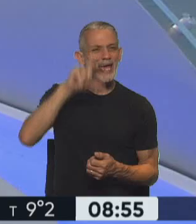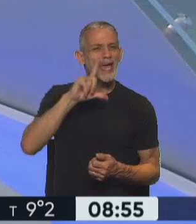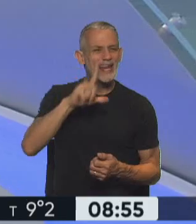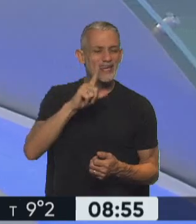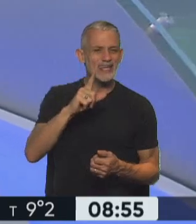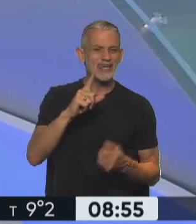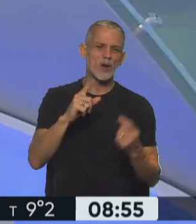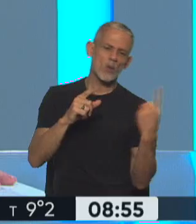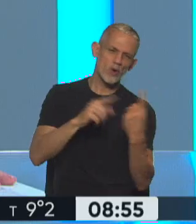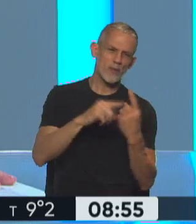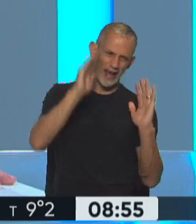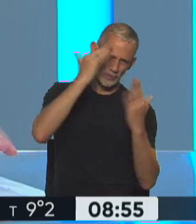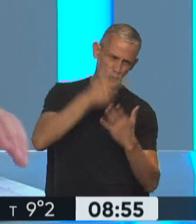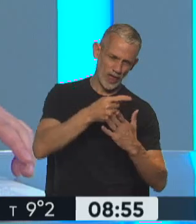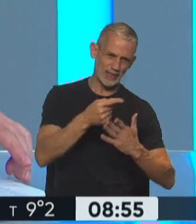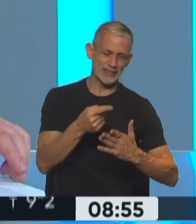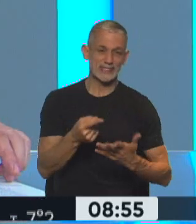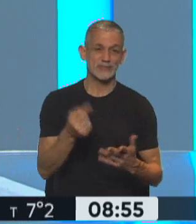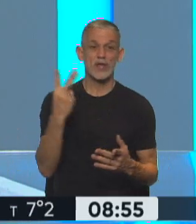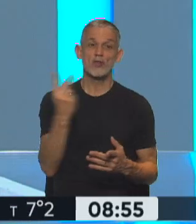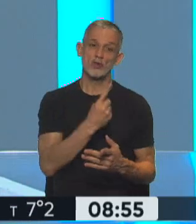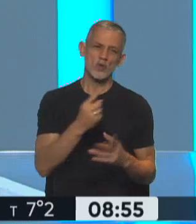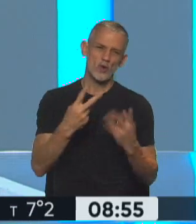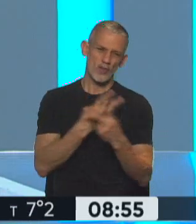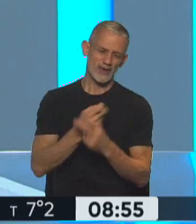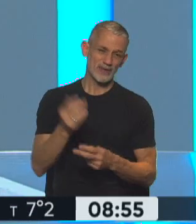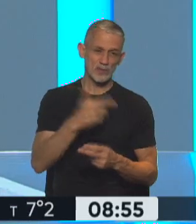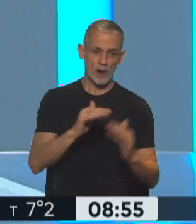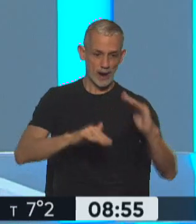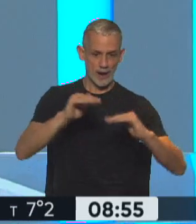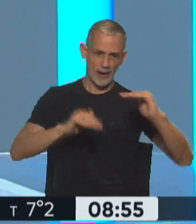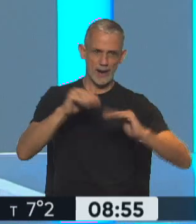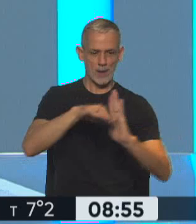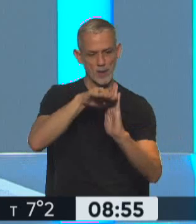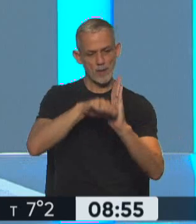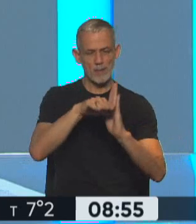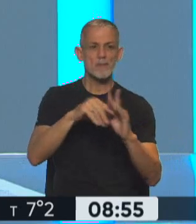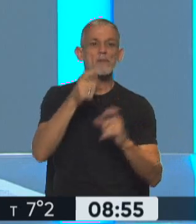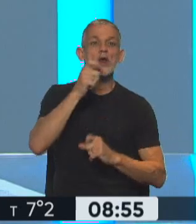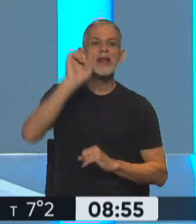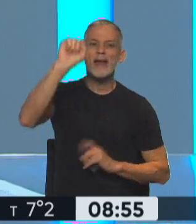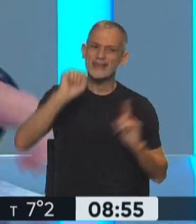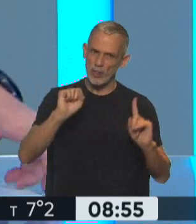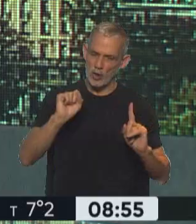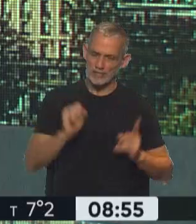el descuento para Estudiantes de La Plata. Terminó ganando Defensa, que se mete ahí en la pelea por la Copa Libertadores de América. Atención. Respira.